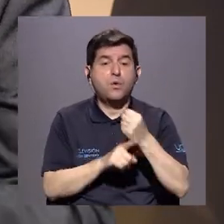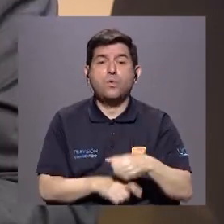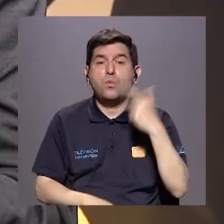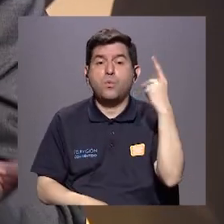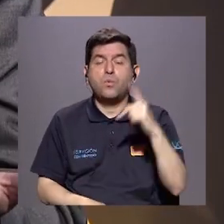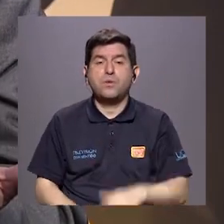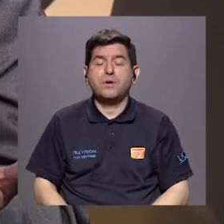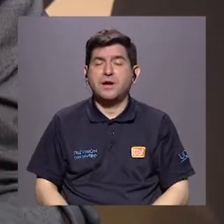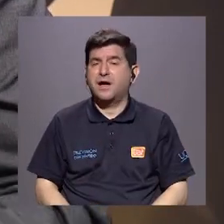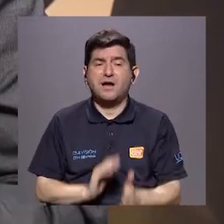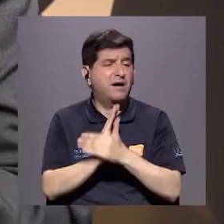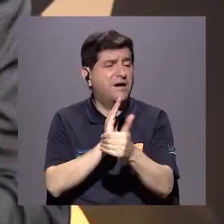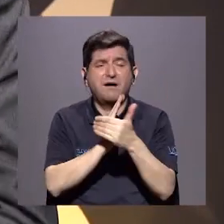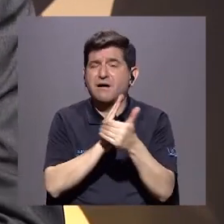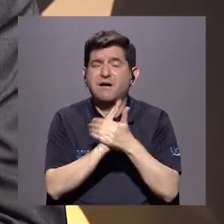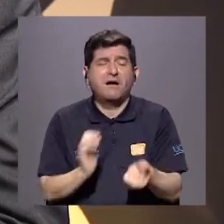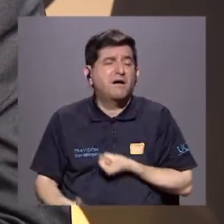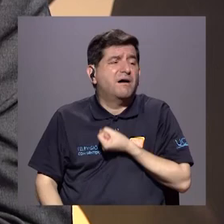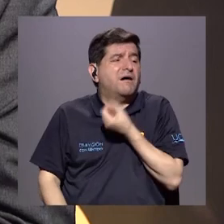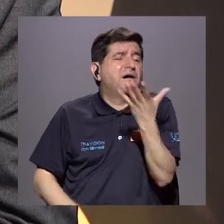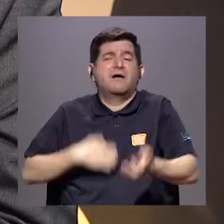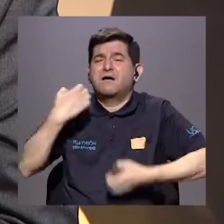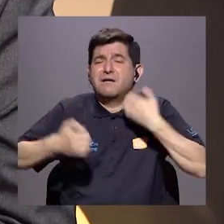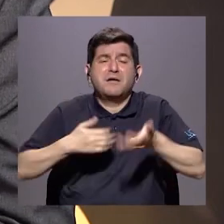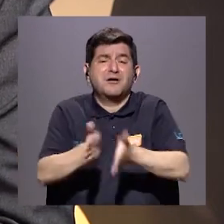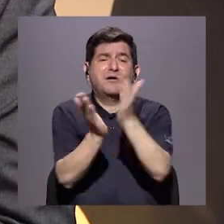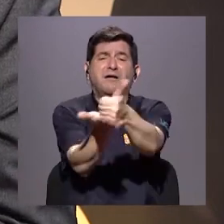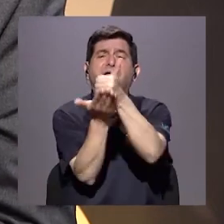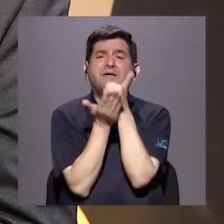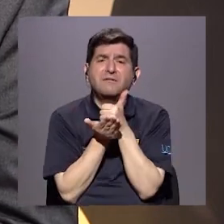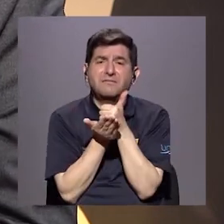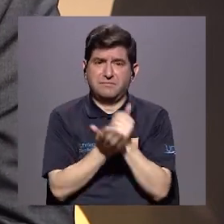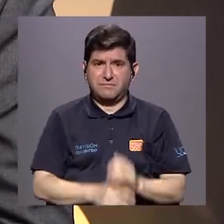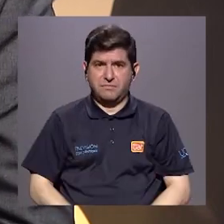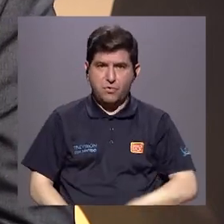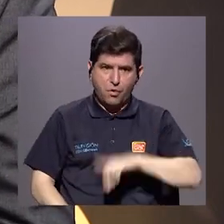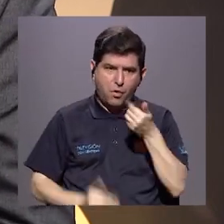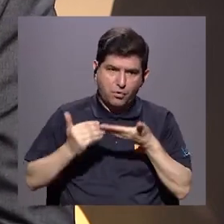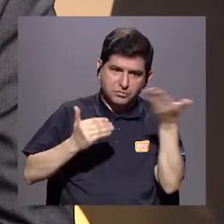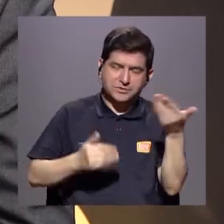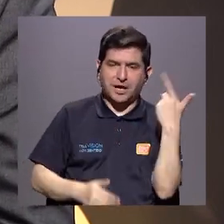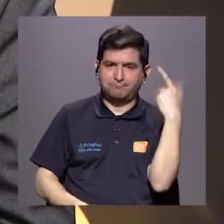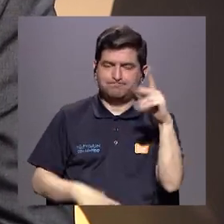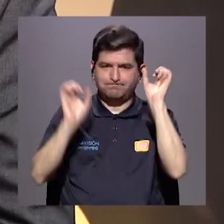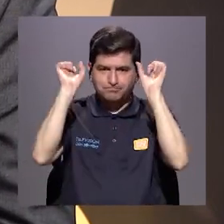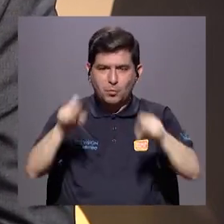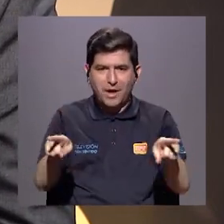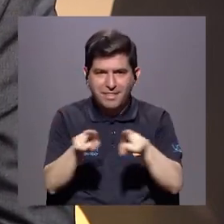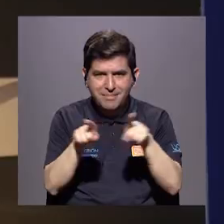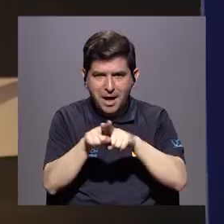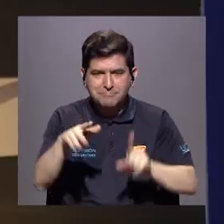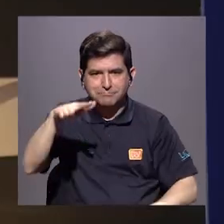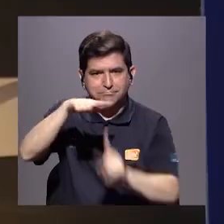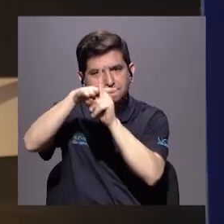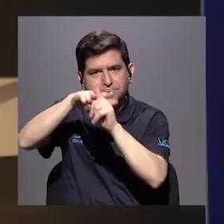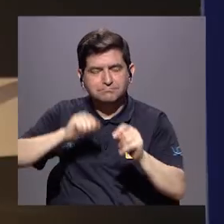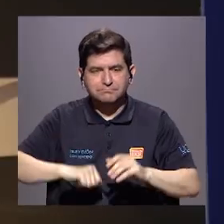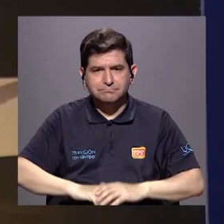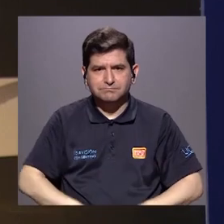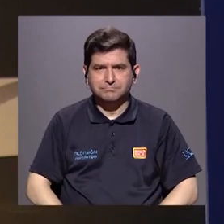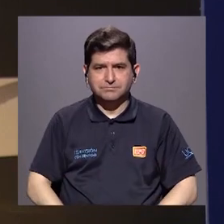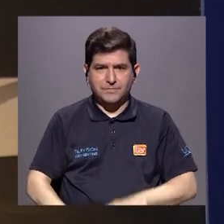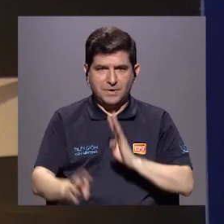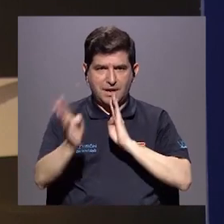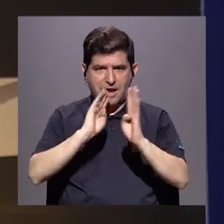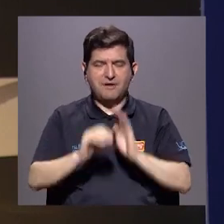la incapacidad de expresar emociones y pedir ayuda entonces otro factor del riesgo que podría estar presente estamos